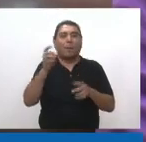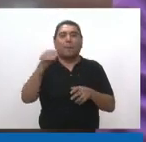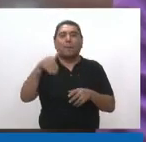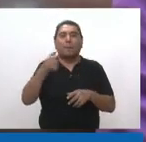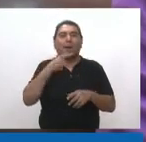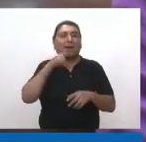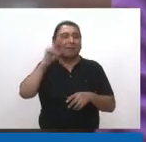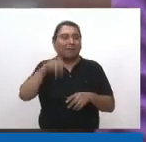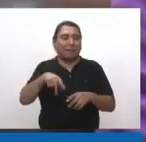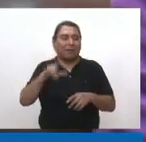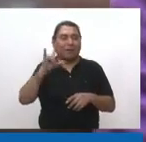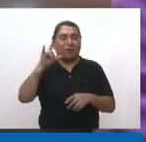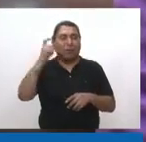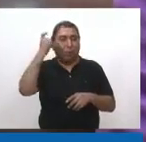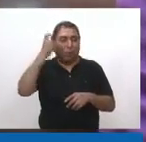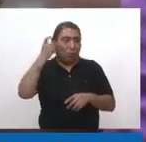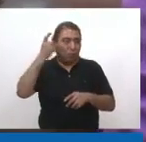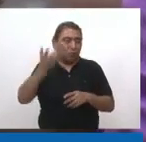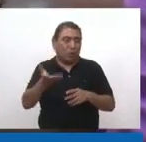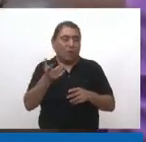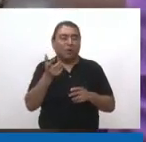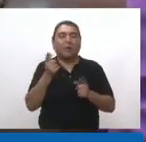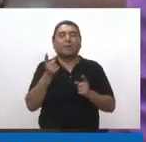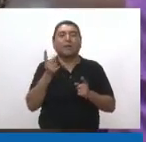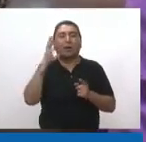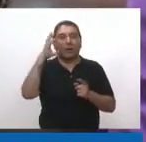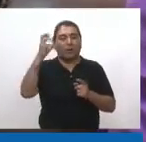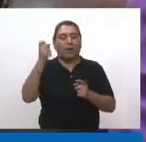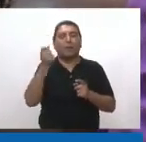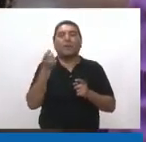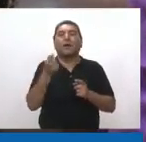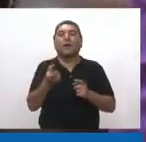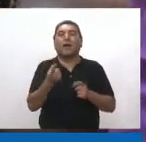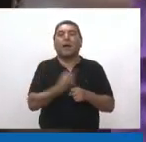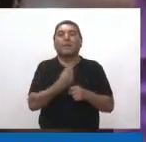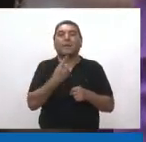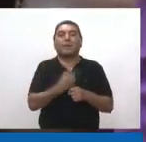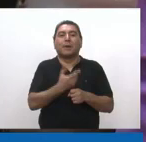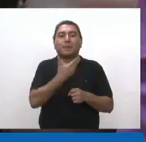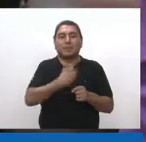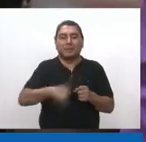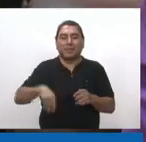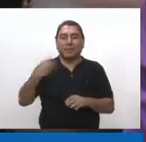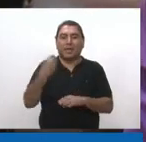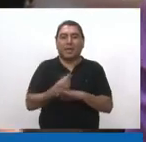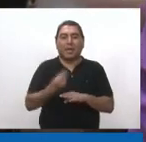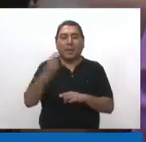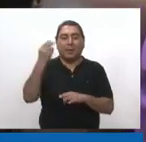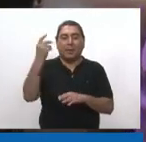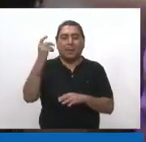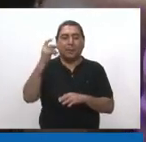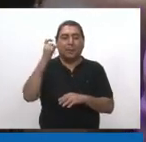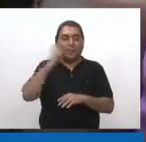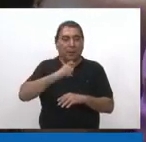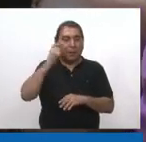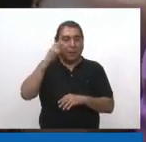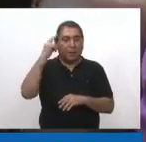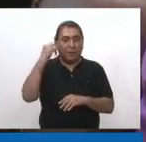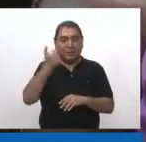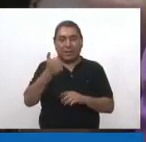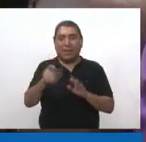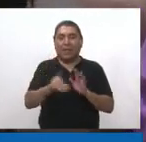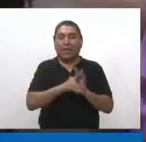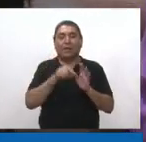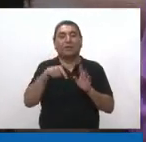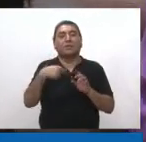Martín Lustó, pero recordemos, primera presidencia de Menem, 96 decretos, segunda, 99, de la